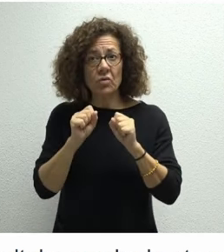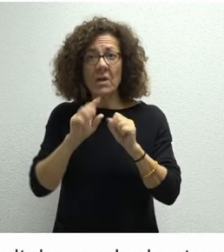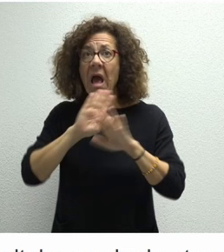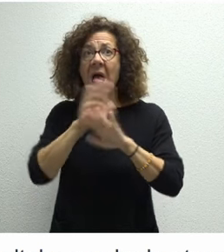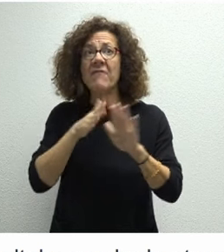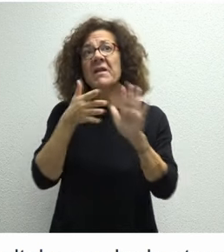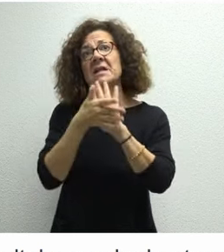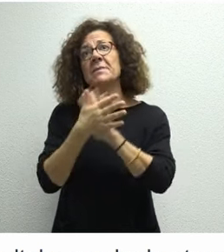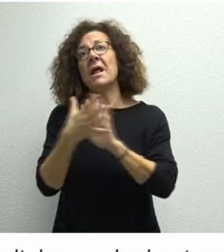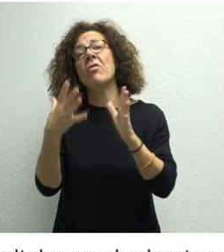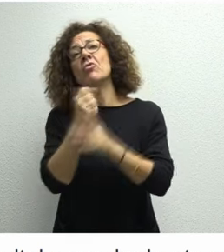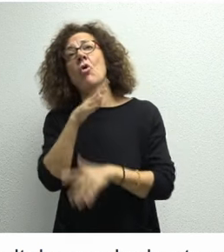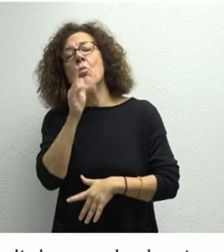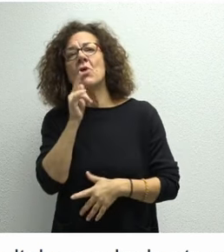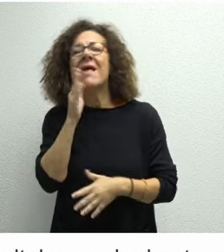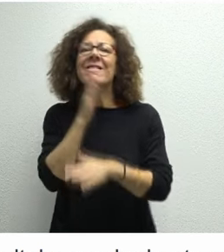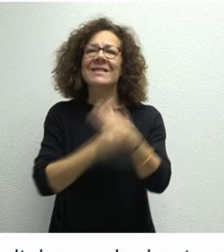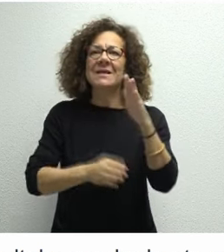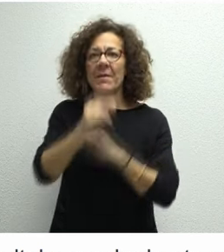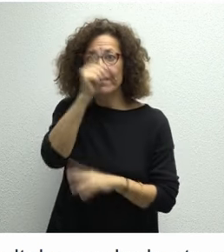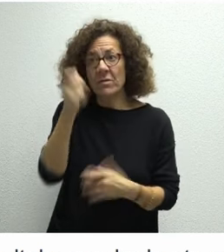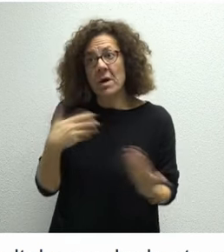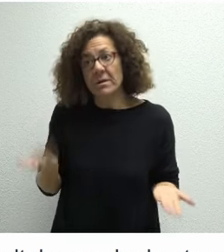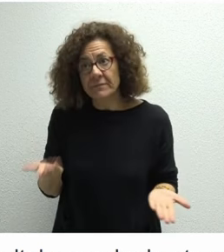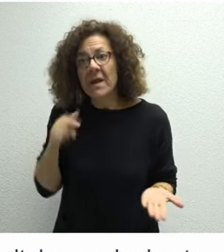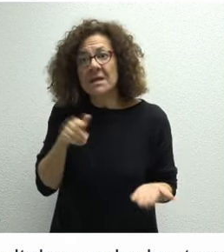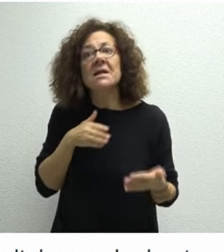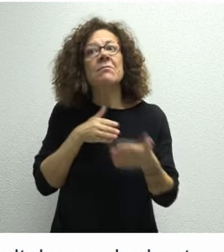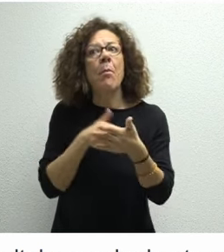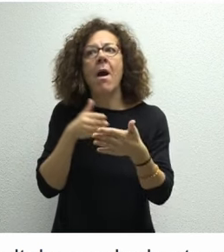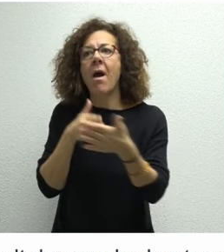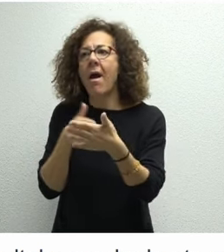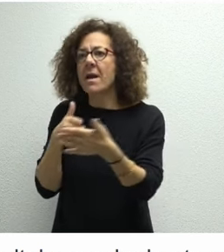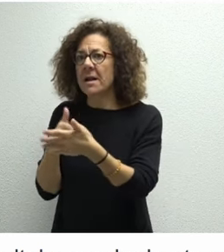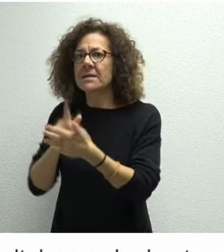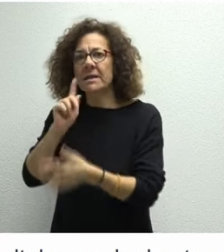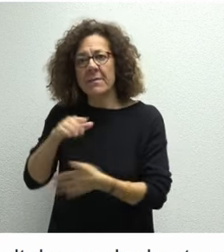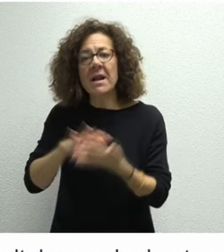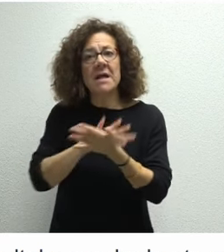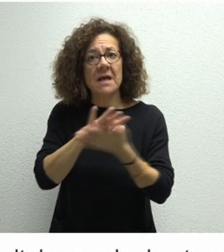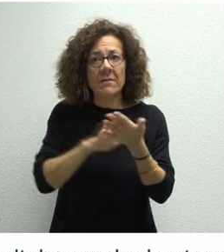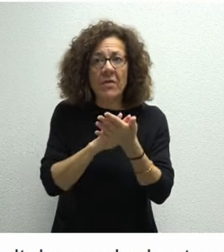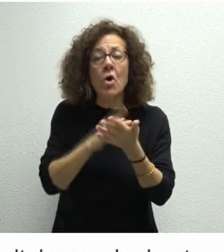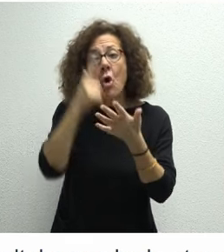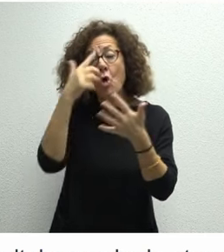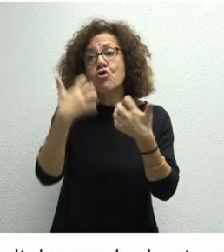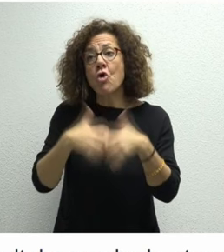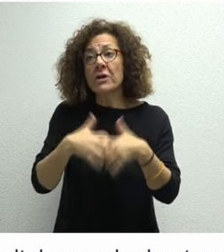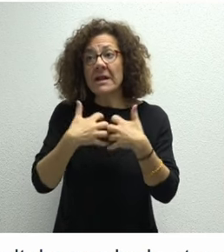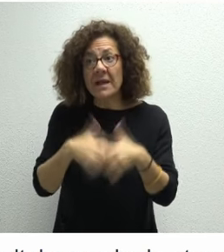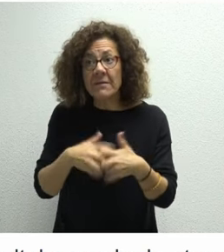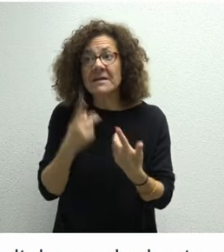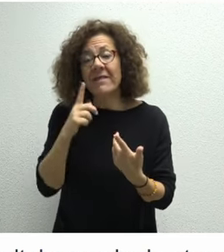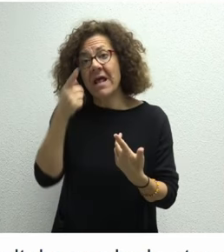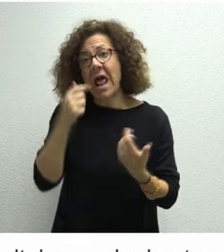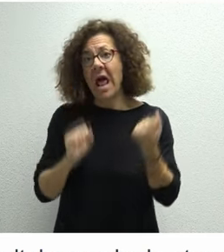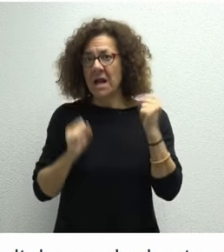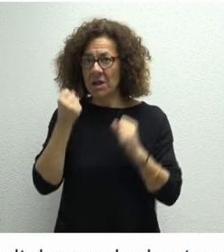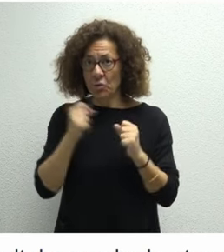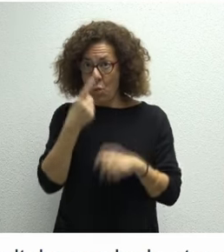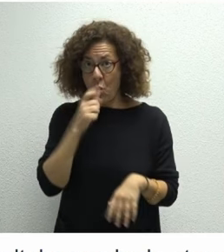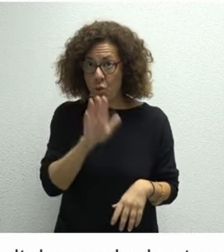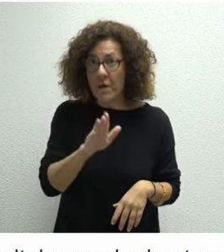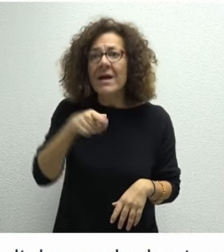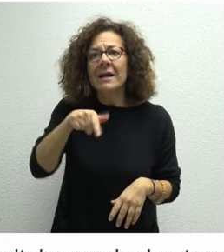por la discapacidad intelectual no y bueno qué decir no de esas barreras que también habéis comentado no cognitivas y y actitud ud inales no